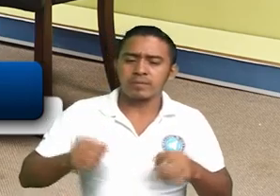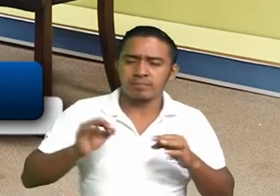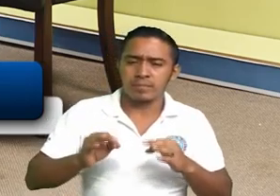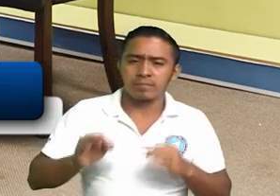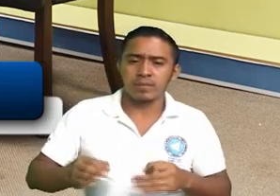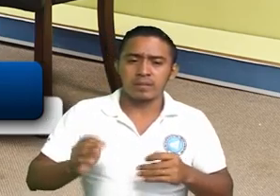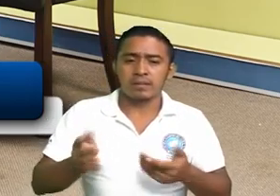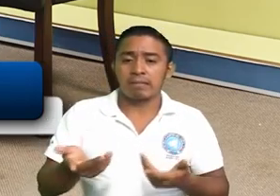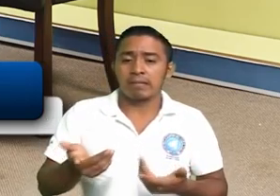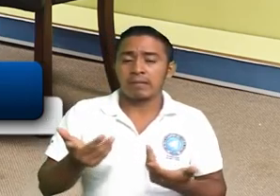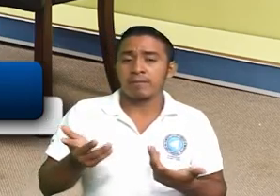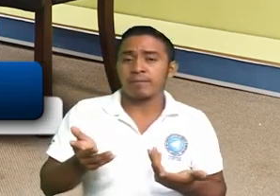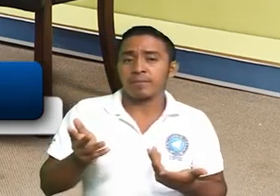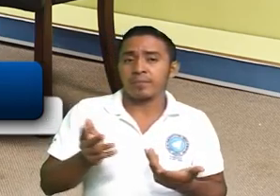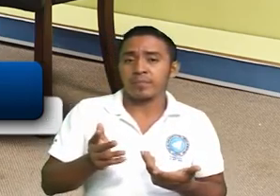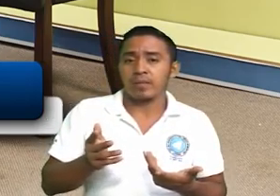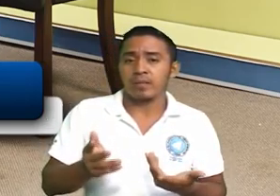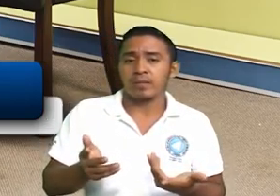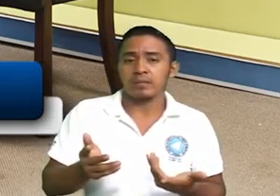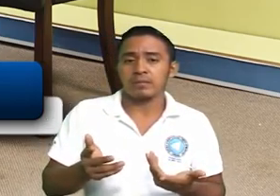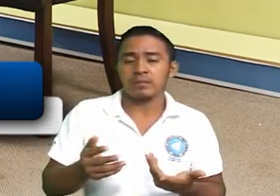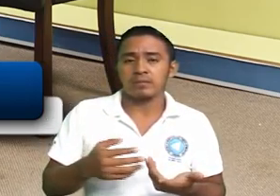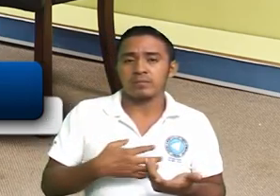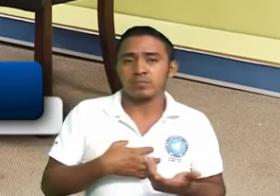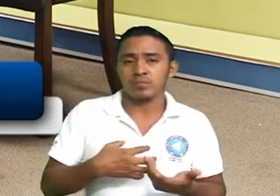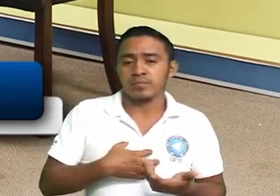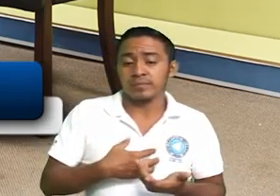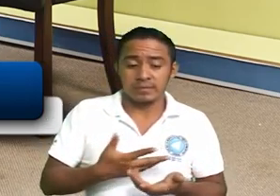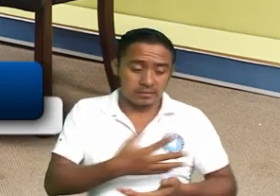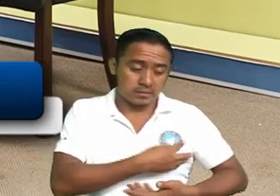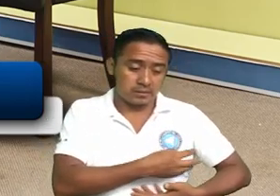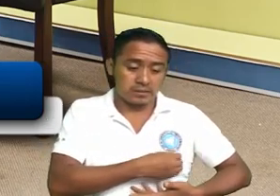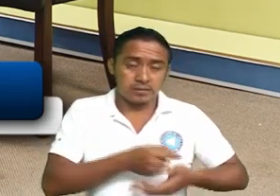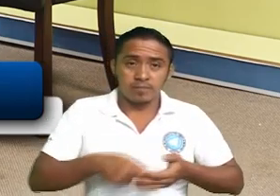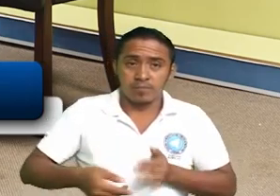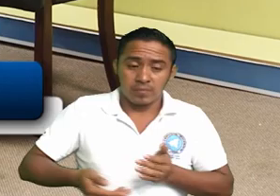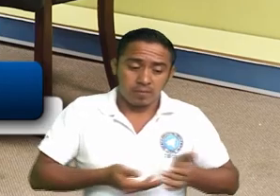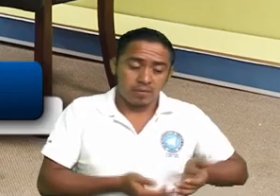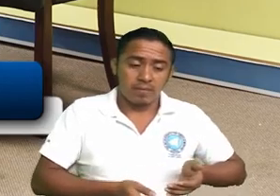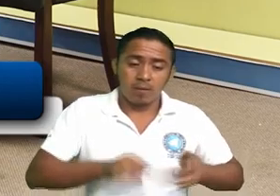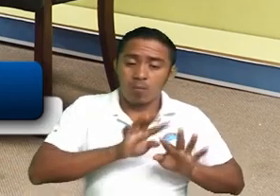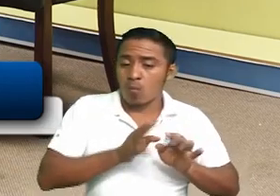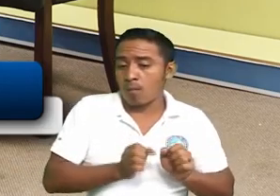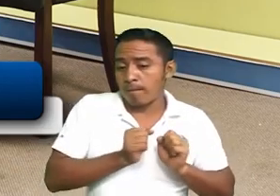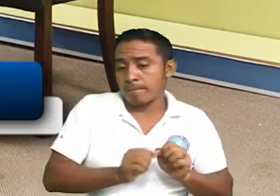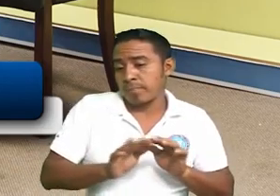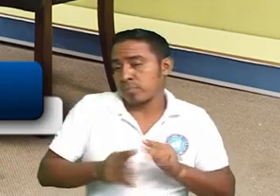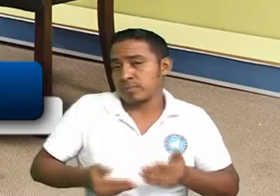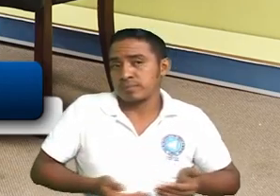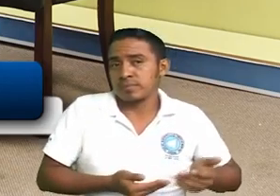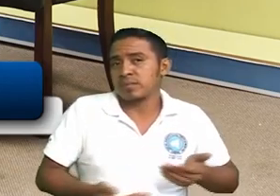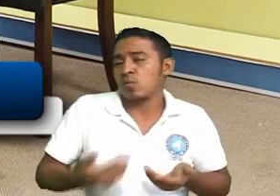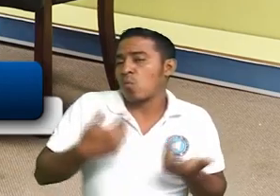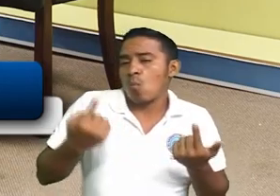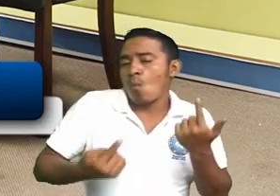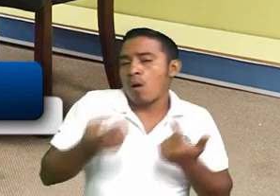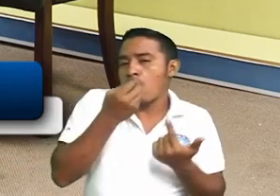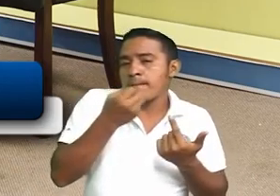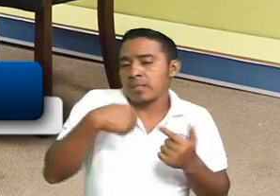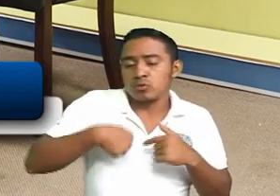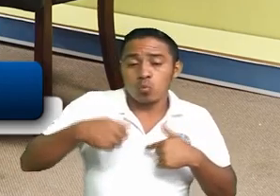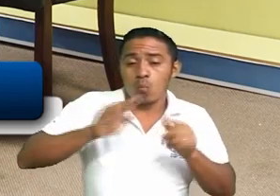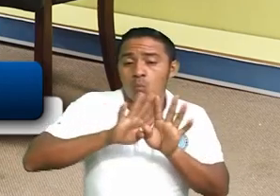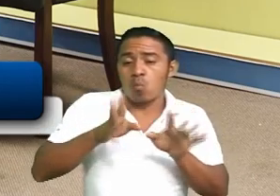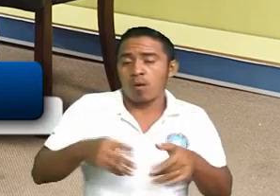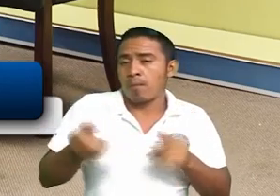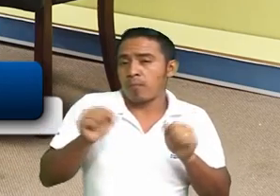¿Okay? Ahora, doctora, ¿qué hacer? Por ejemplo, las madres primerizas se preguntan qué comer, por ejemplo. ¿Qué comer para